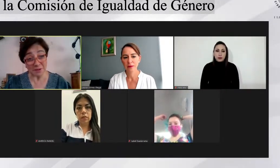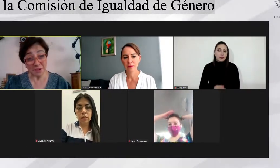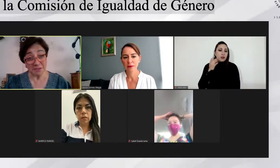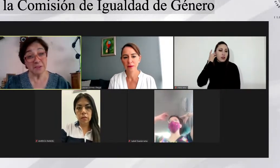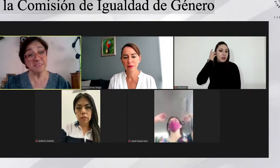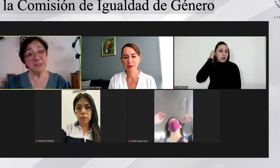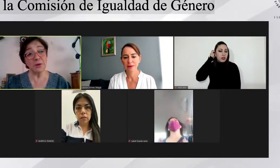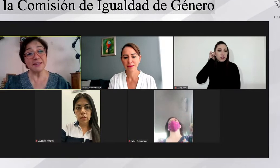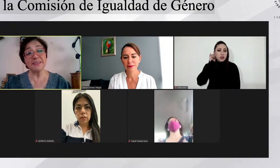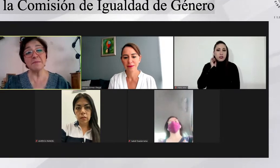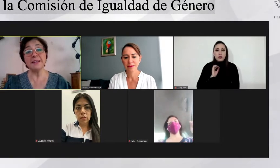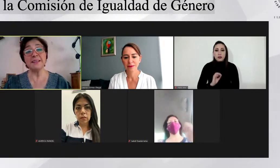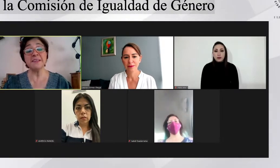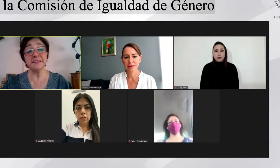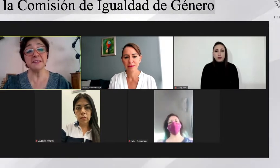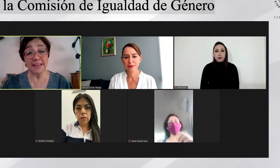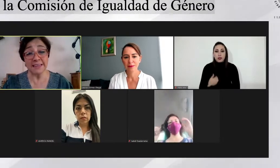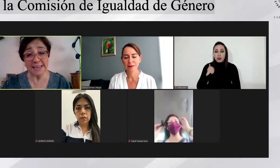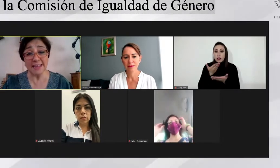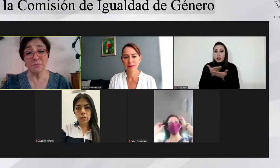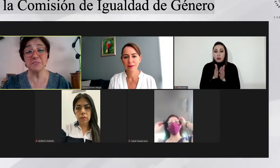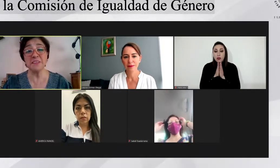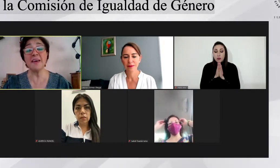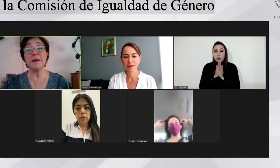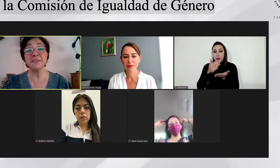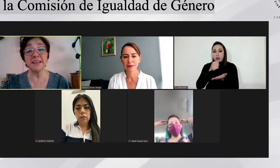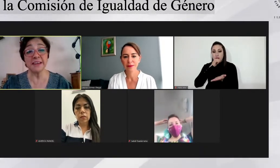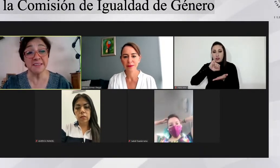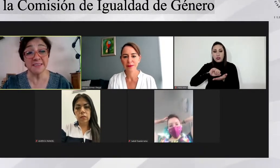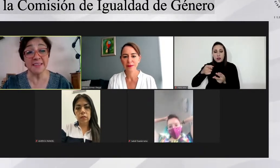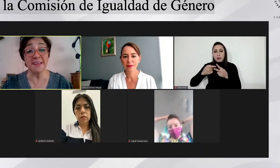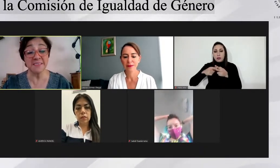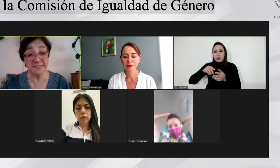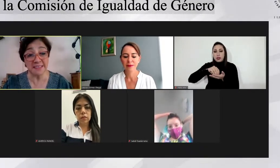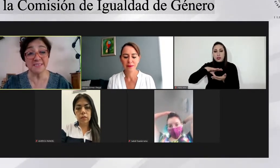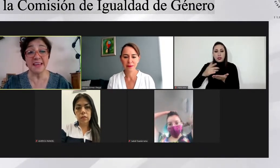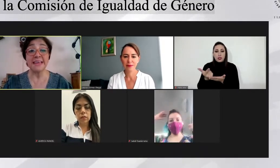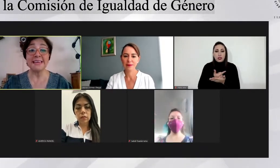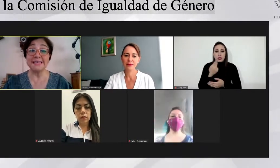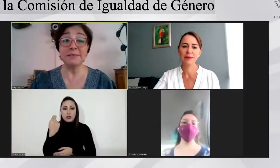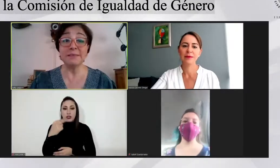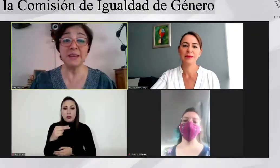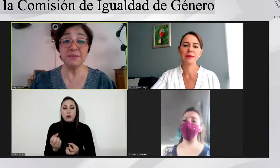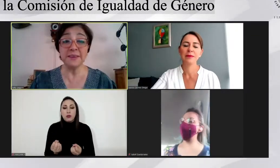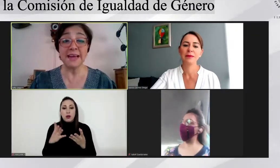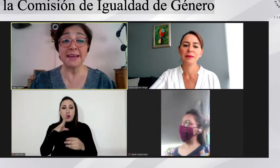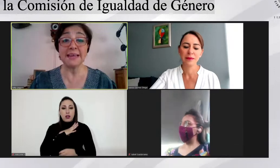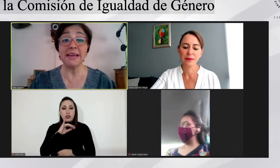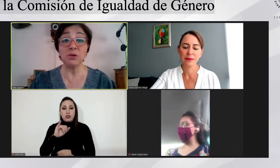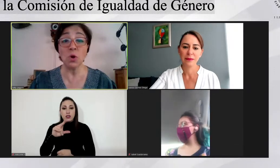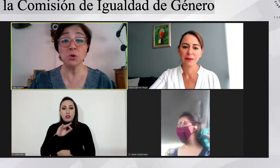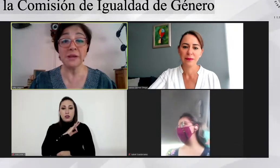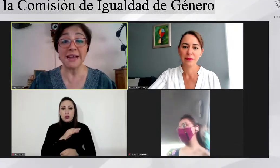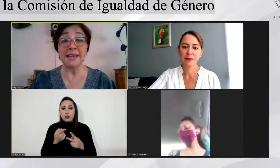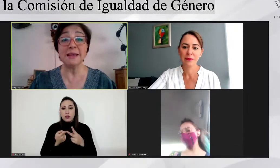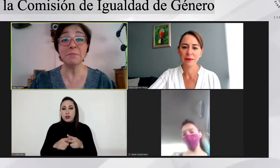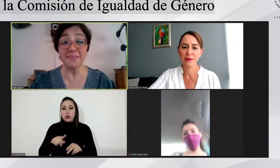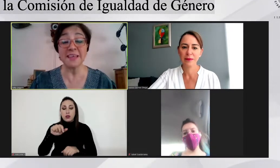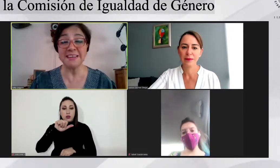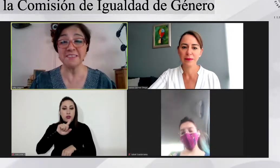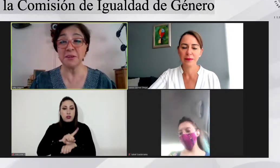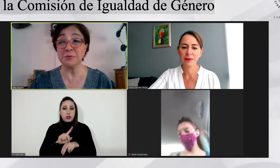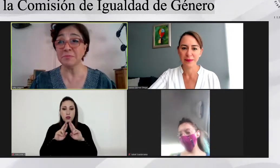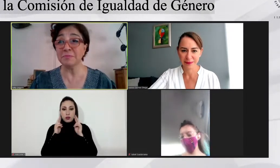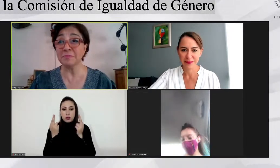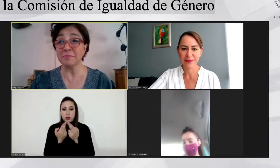Maldonado. Solicito atentamente a la Secretaría proceda a pasar lista de asistencia y verificar el quórum legal para